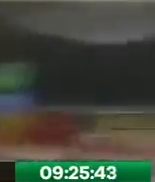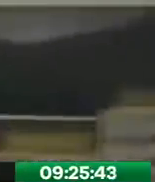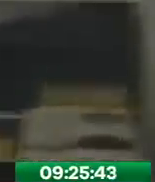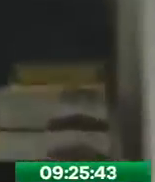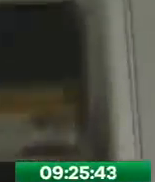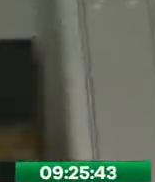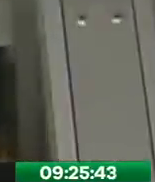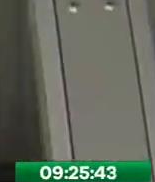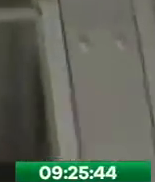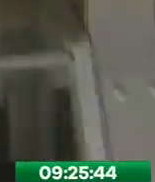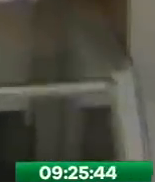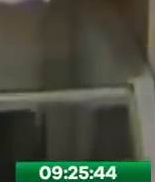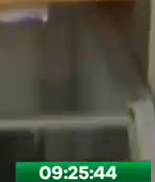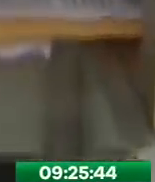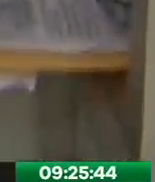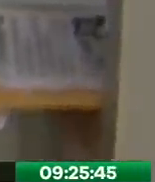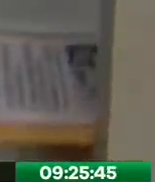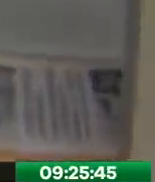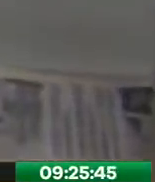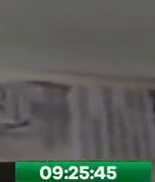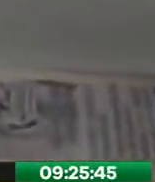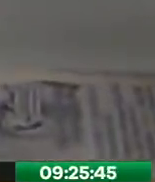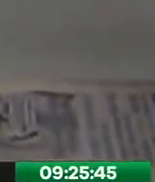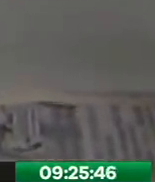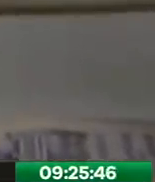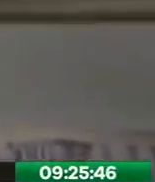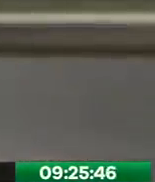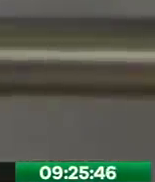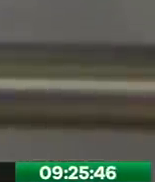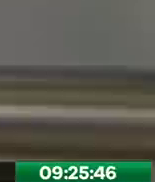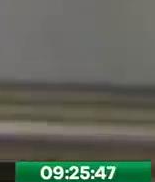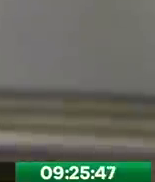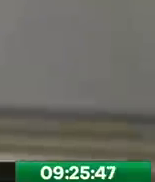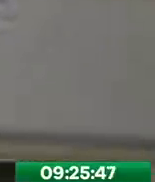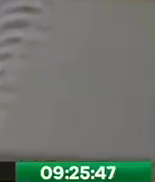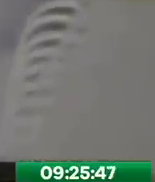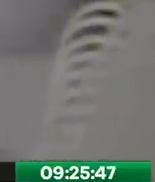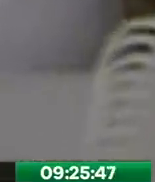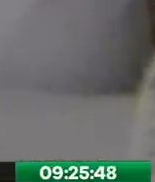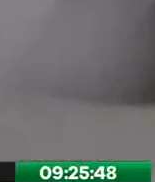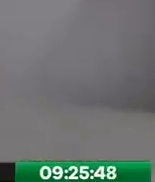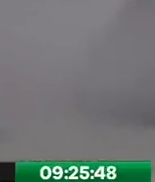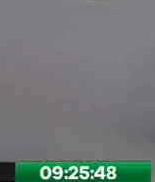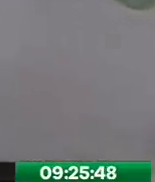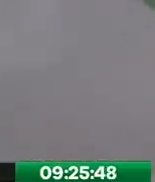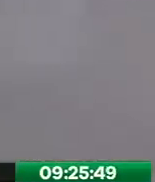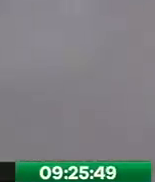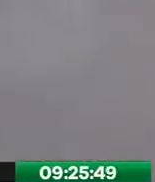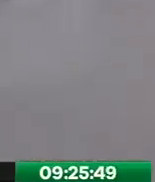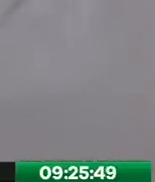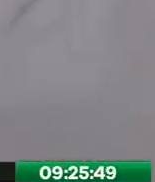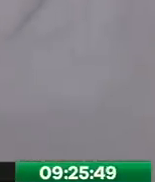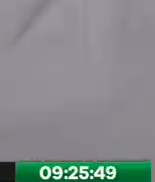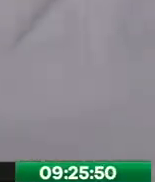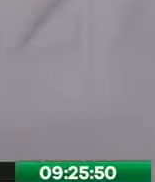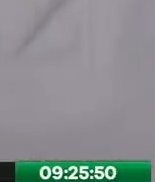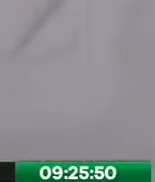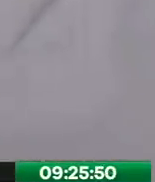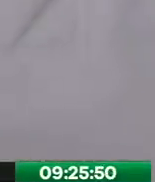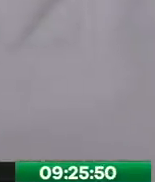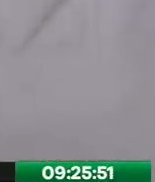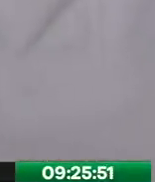pasó aquí donde estamos parados. Un sujeto se acercó e intentó asaltarle. Buenos días. Buenos días, sí, efectivamente. Esto pasó el día